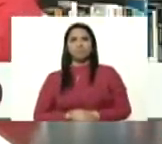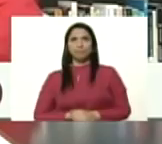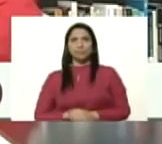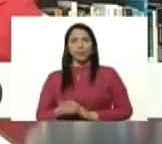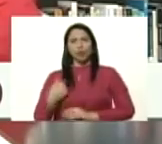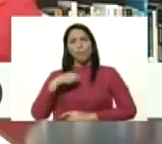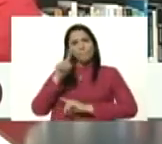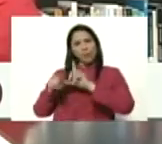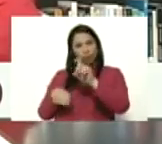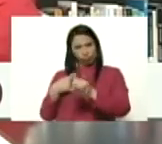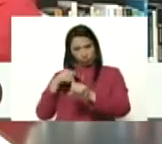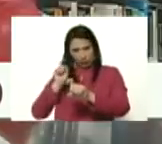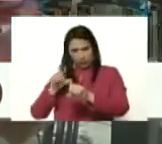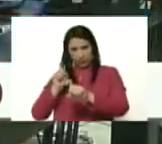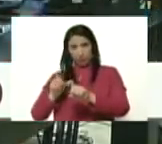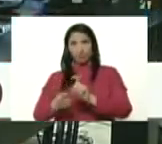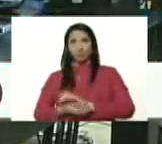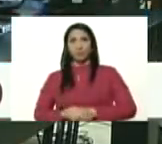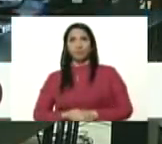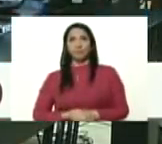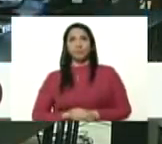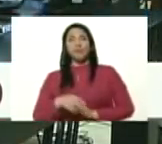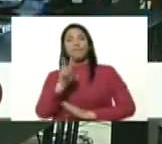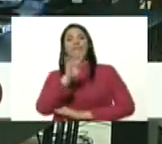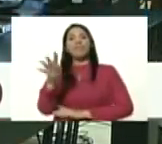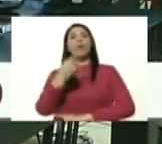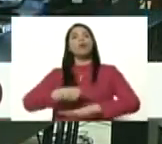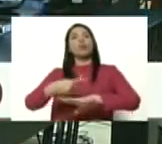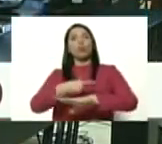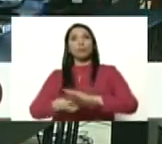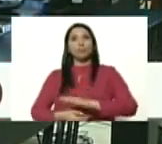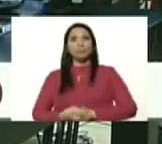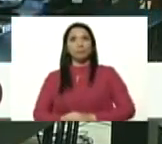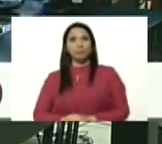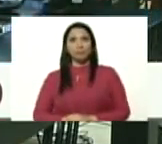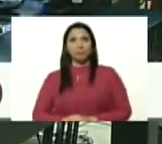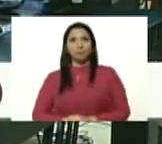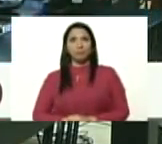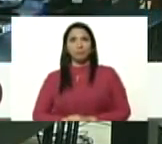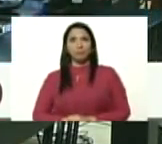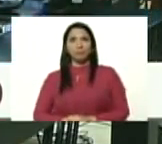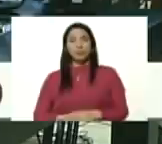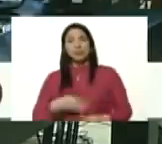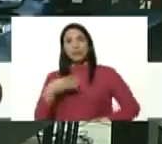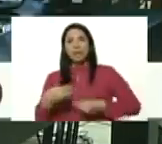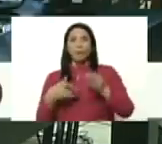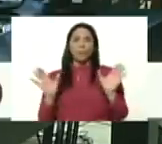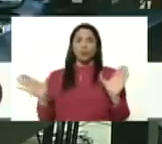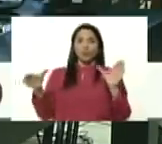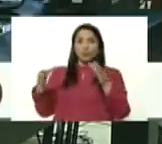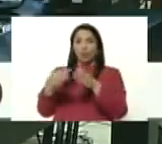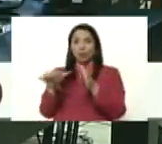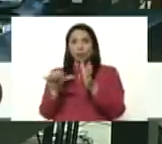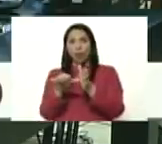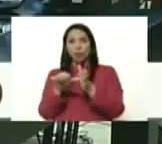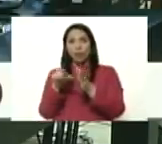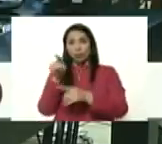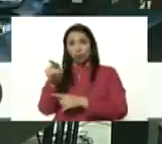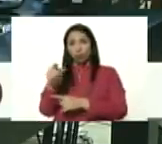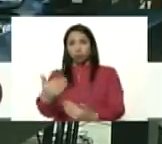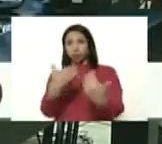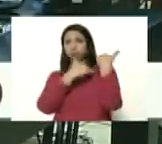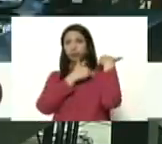yo necesito en 24 horas que hagamos una reunión donde estés tú,